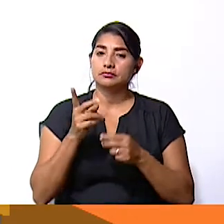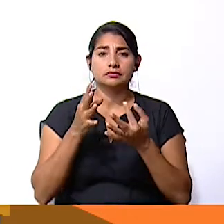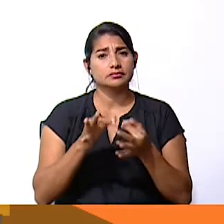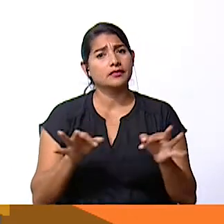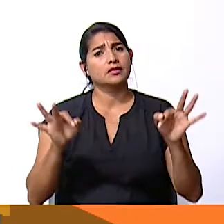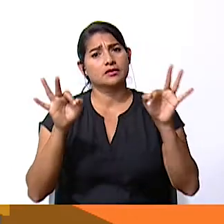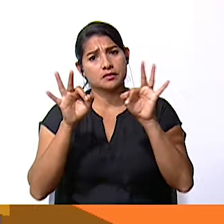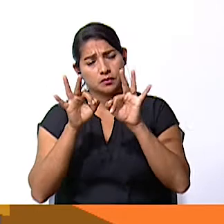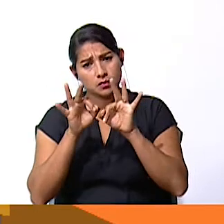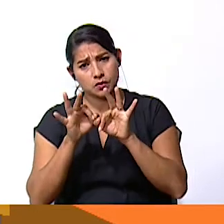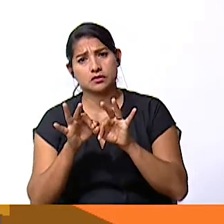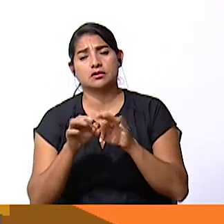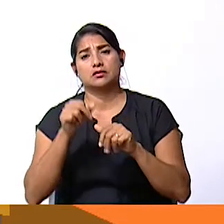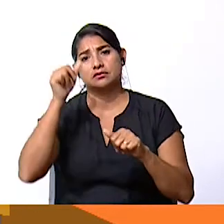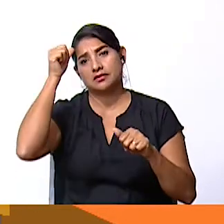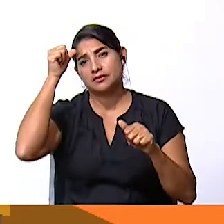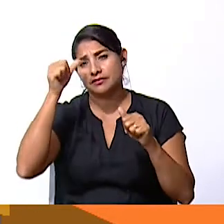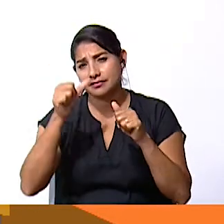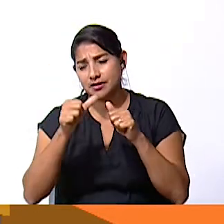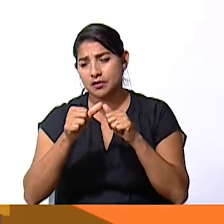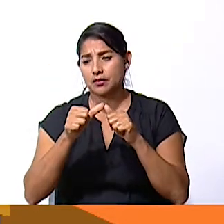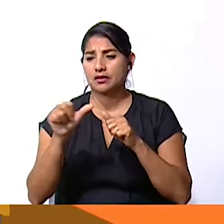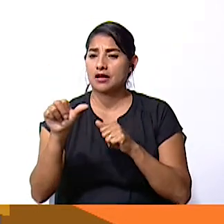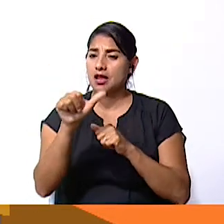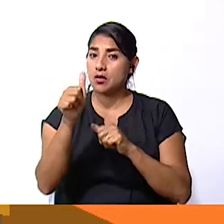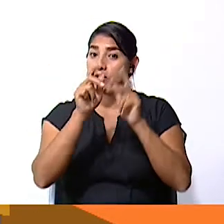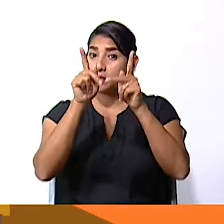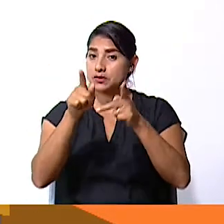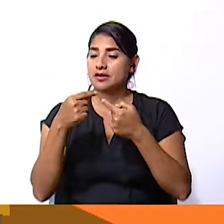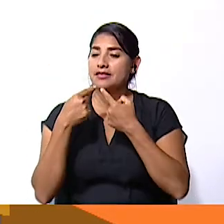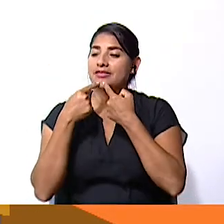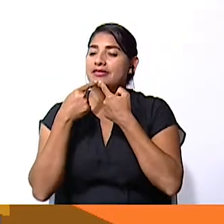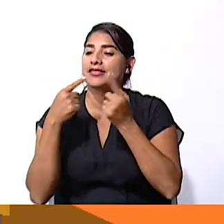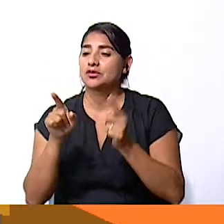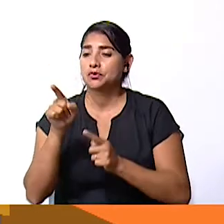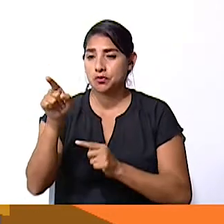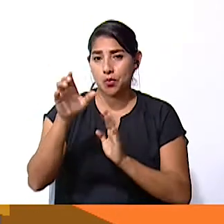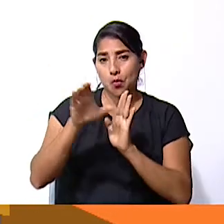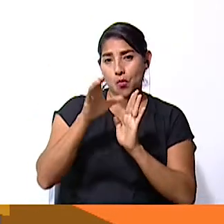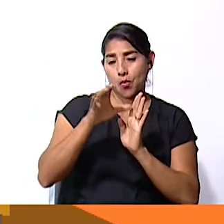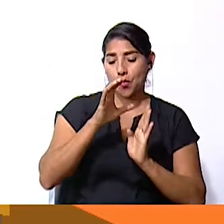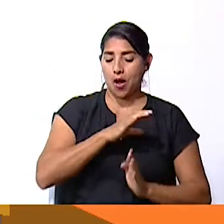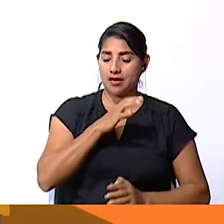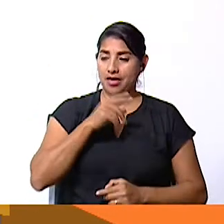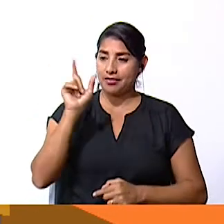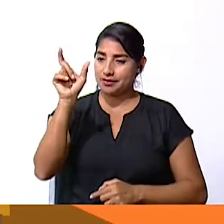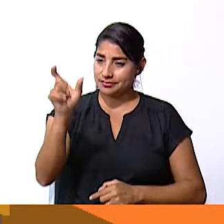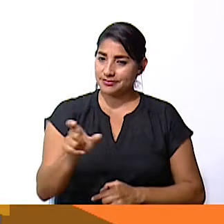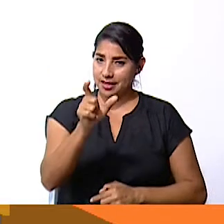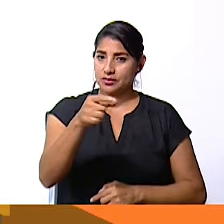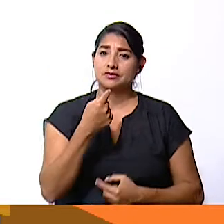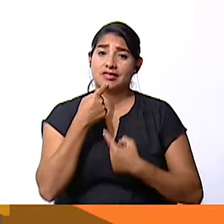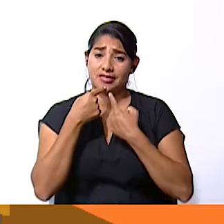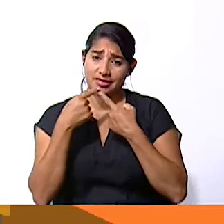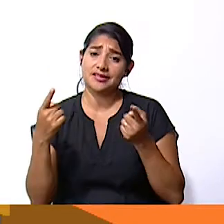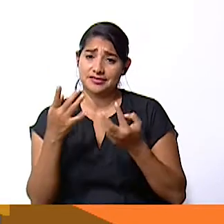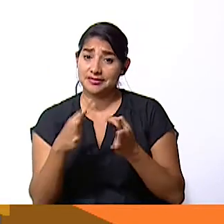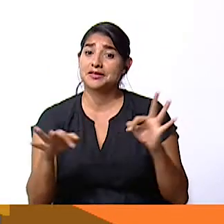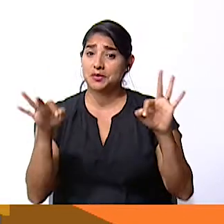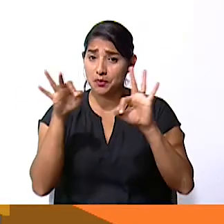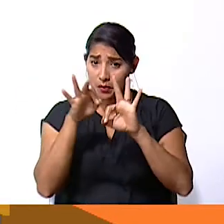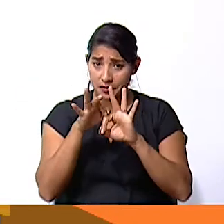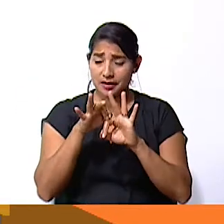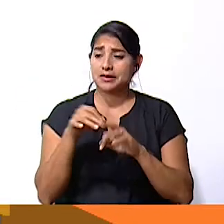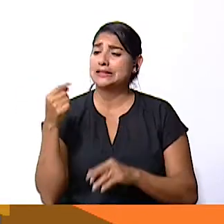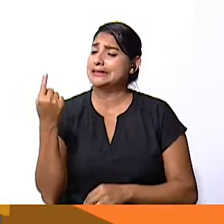importante además recordarle a las personas que nos rodean cuáles son esas cualidades y